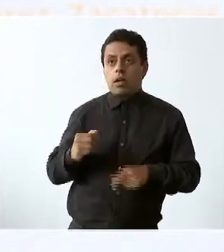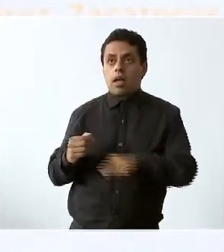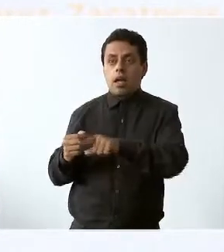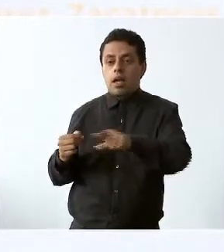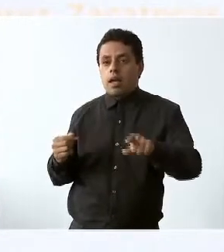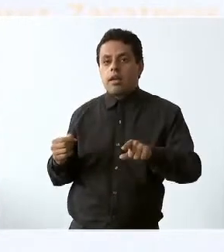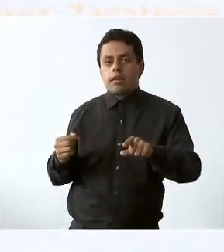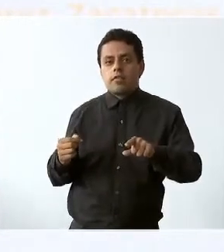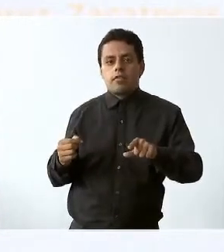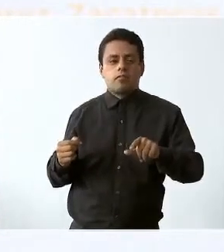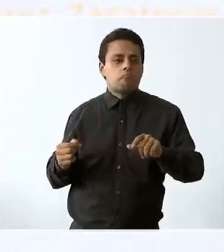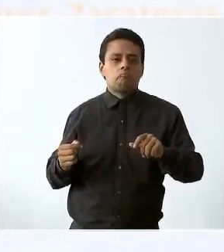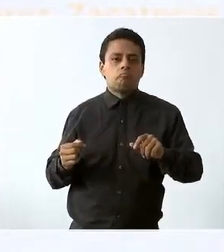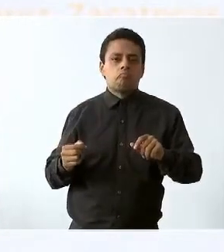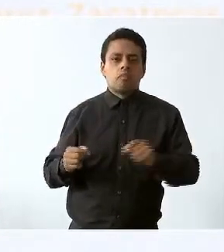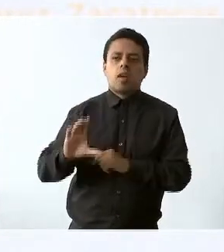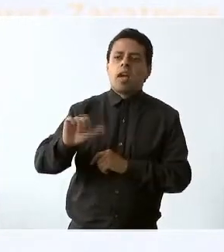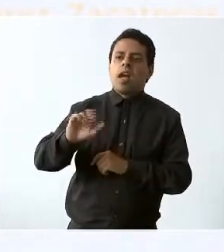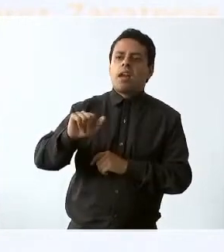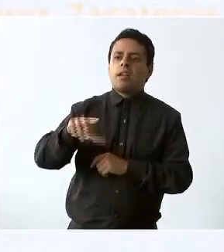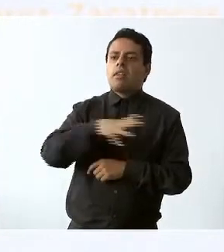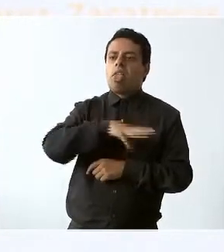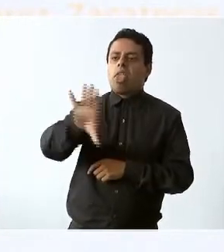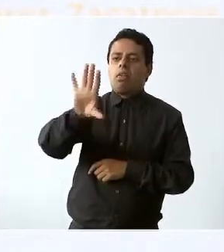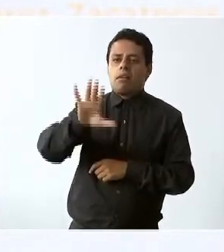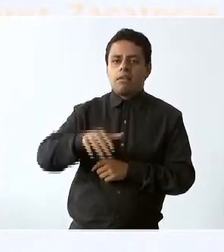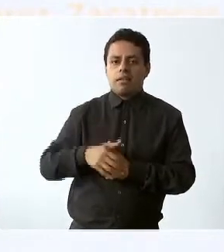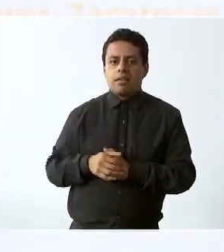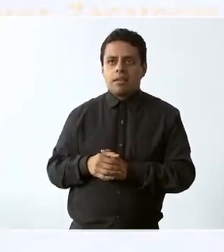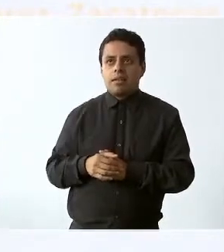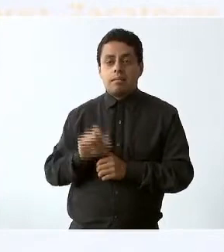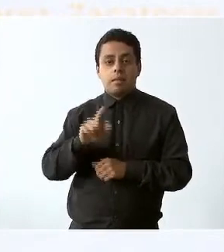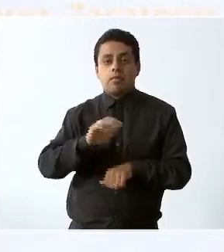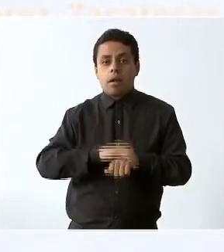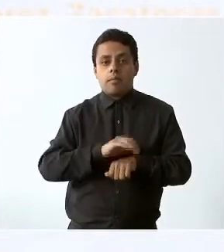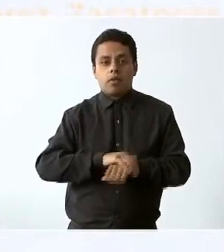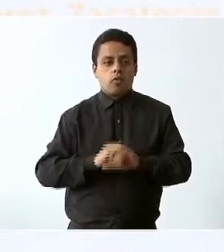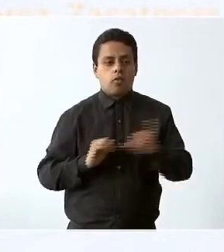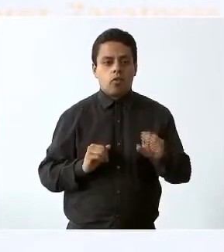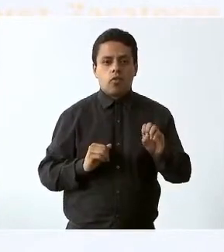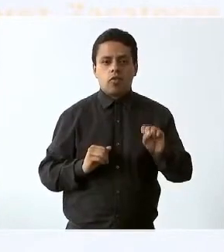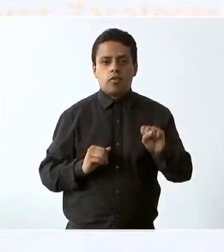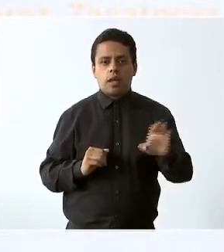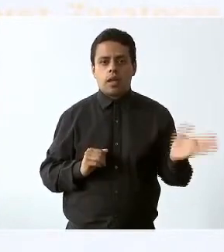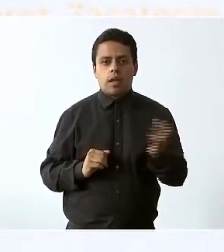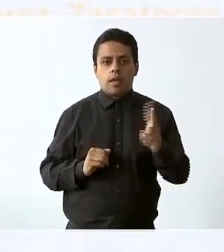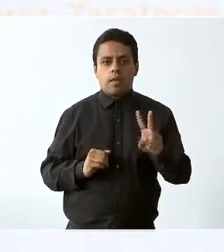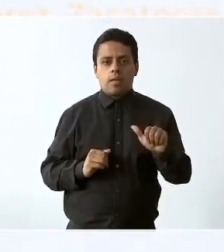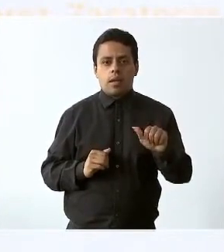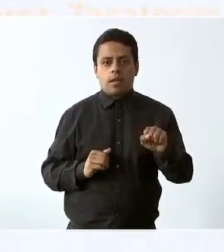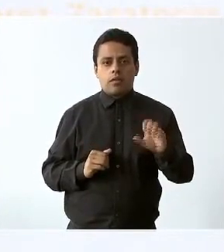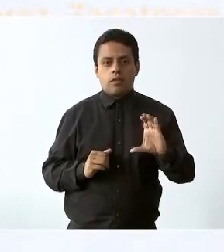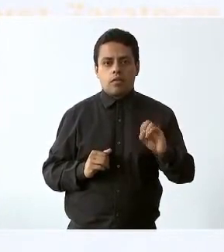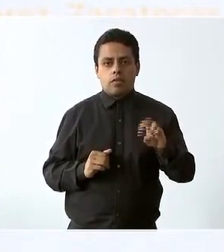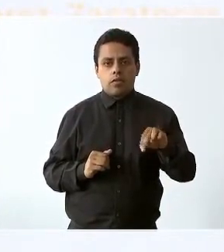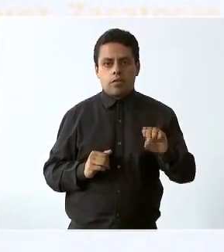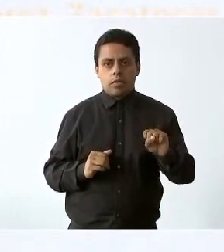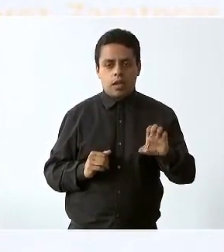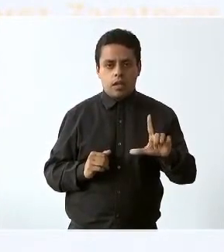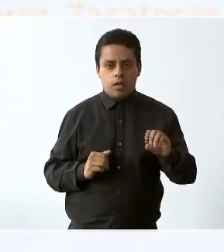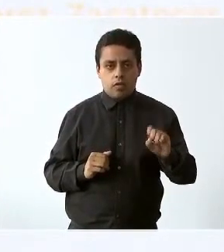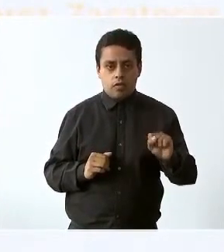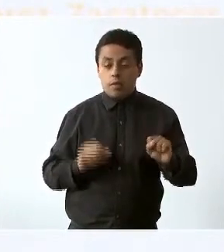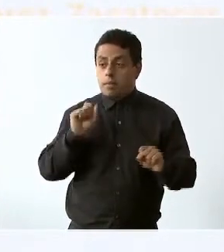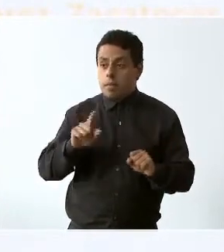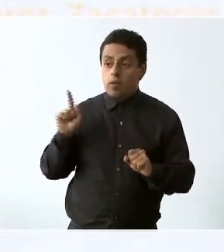eran anticarrancistas, incluido su amigo José Vasconcelos y su maestro